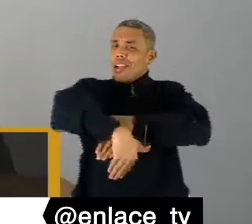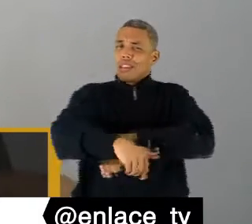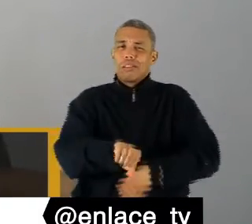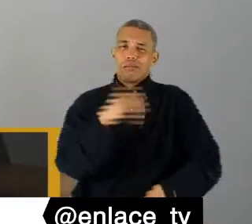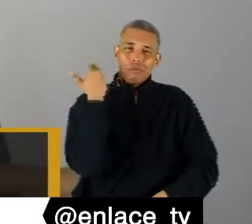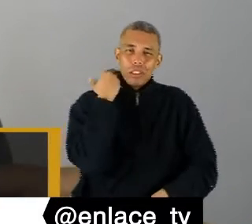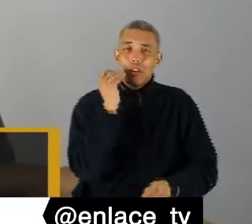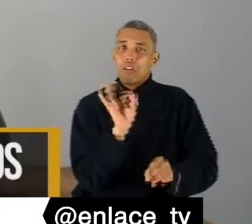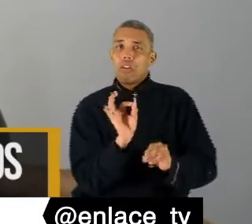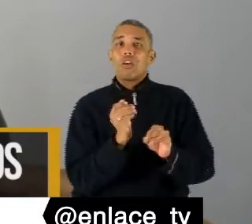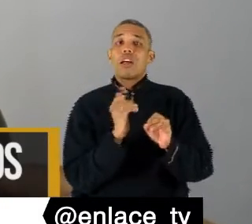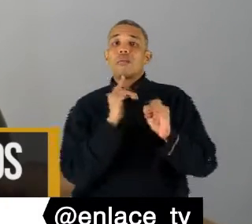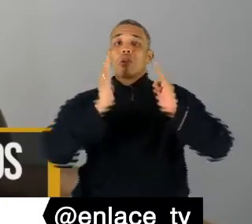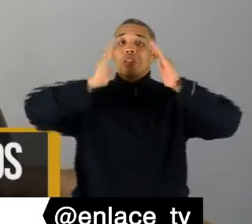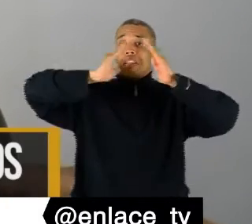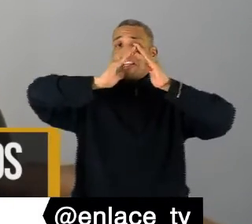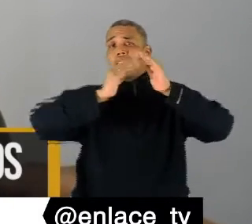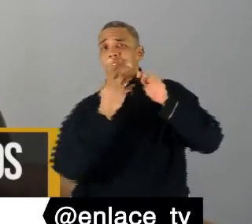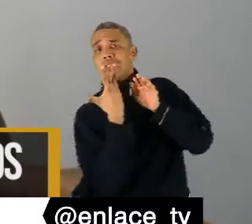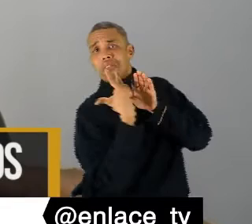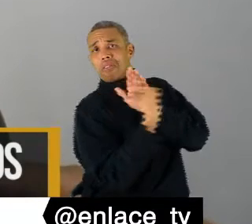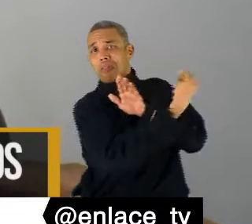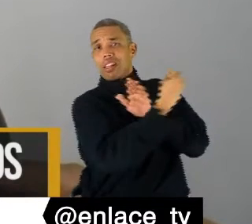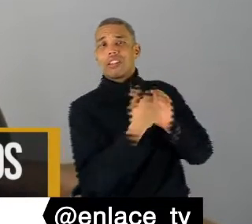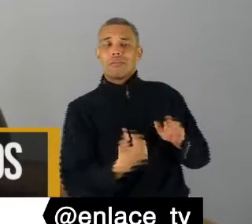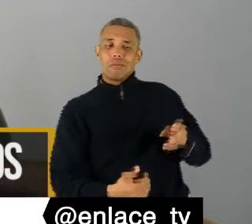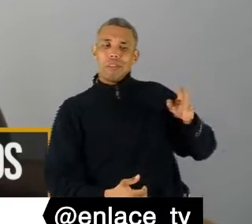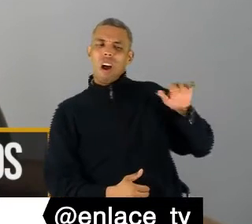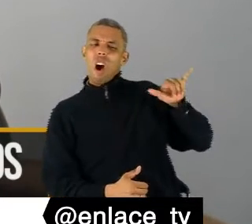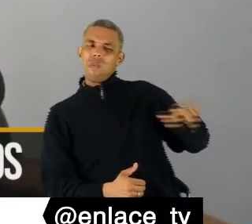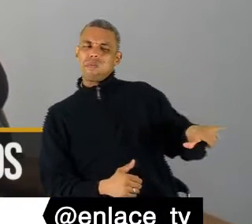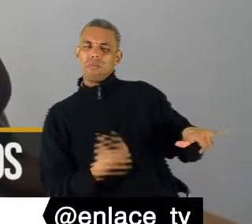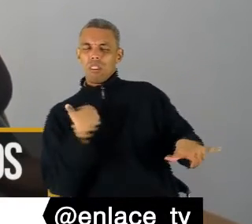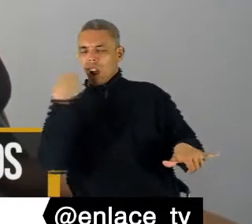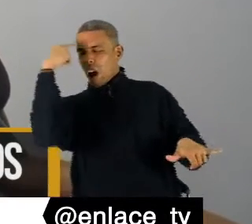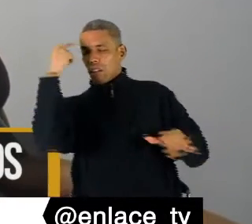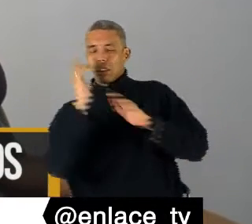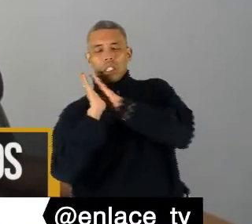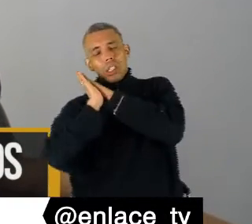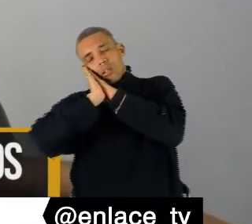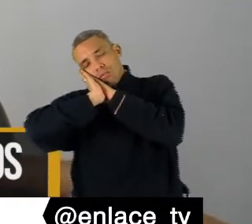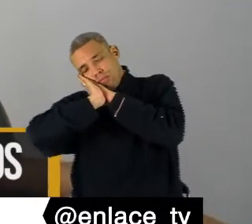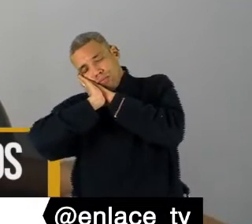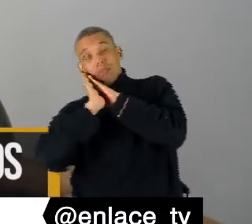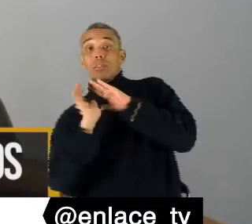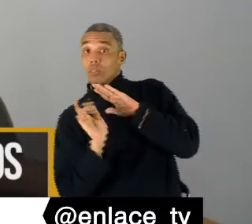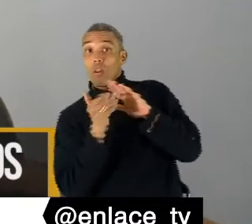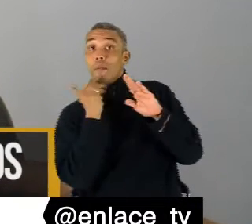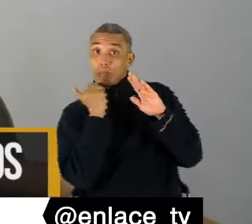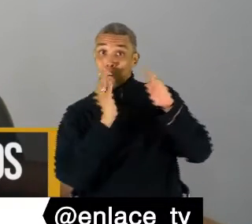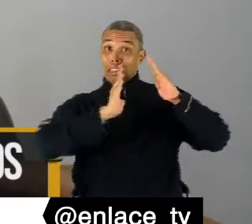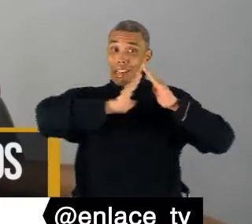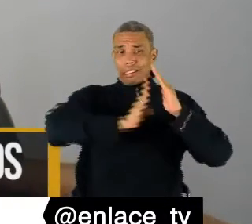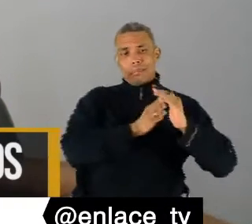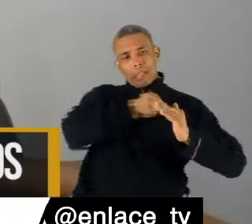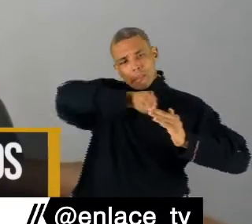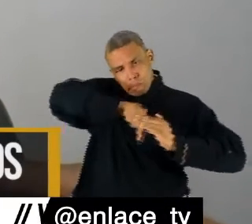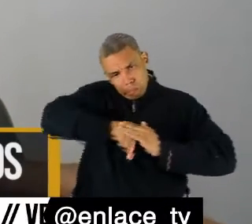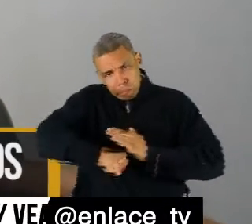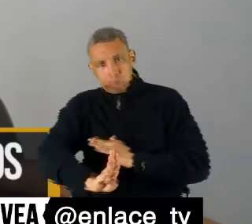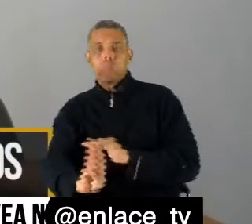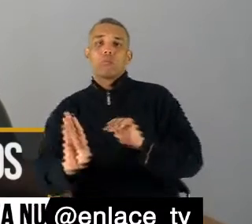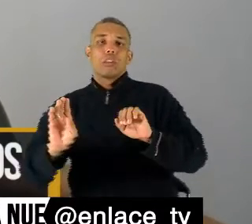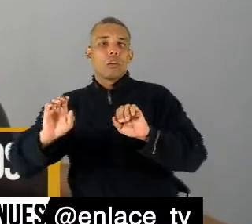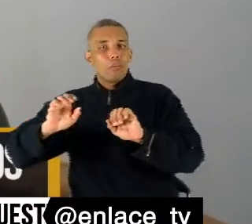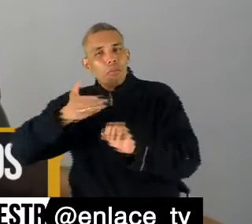evitar obviamente la tentación a los que están en esta modalidad hurtando ese tipo de vehículos, e informando de inmediato